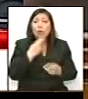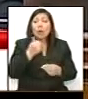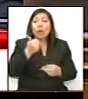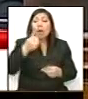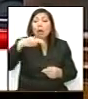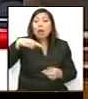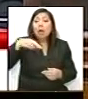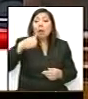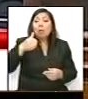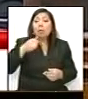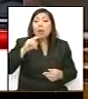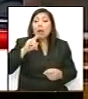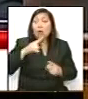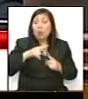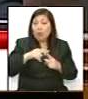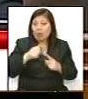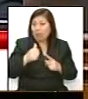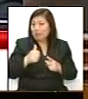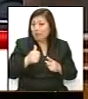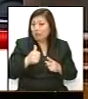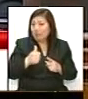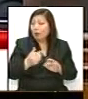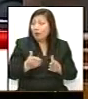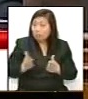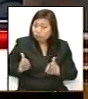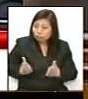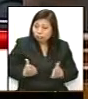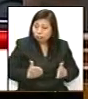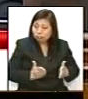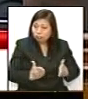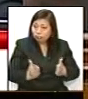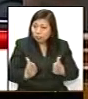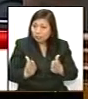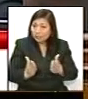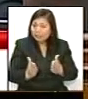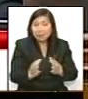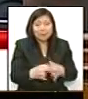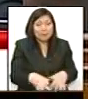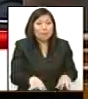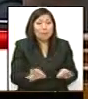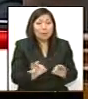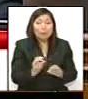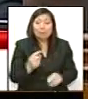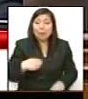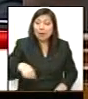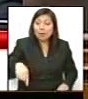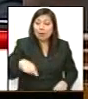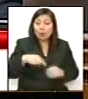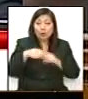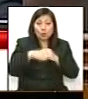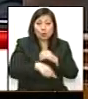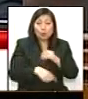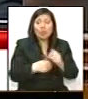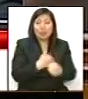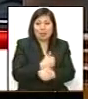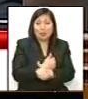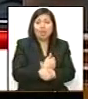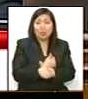puede y debe encaminar un corredor turístico que es importante para nosotros en el sur de Ayacucho,